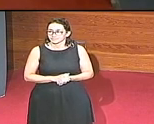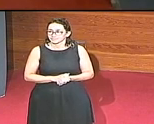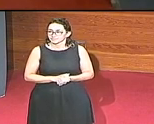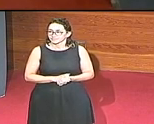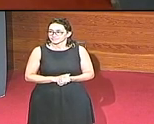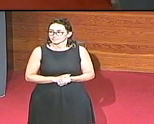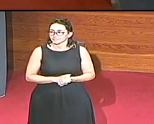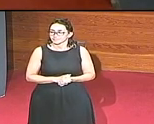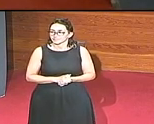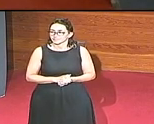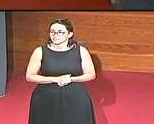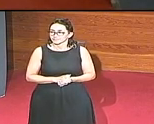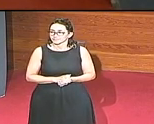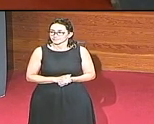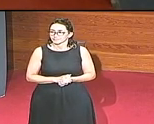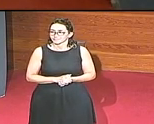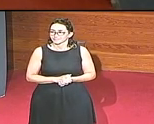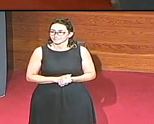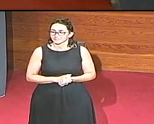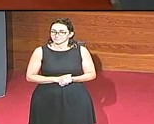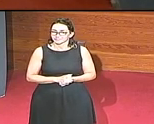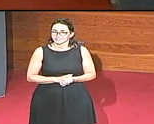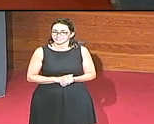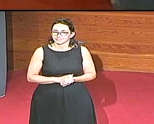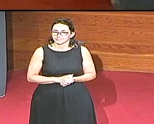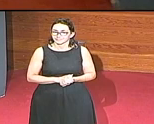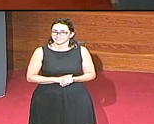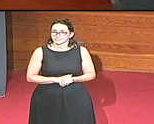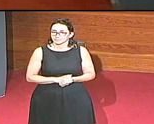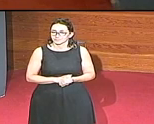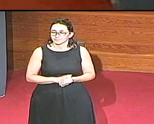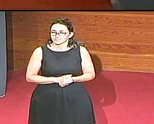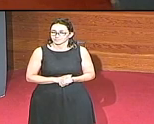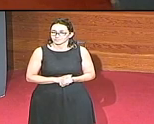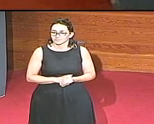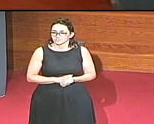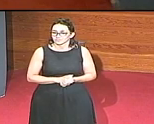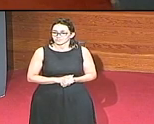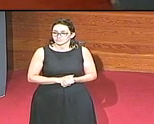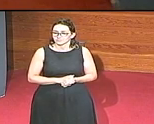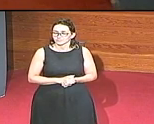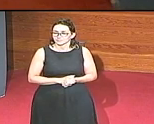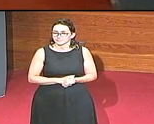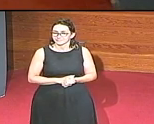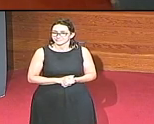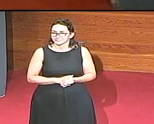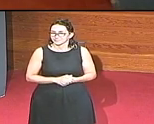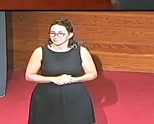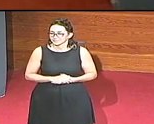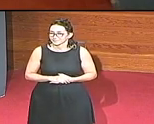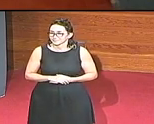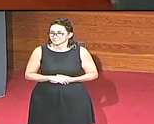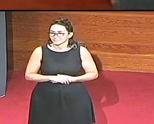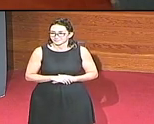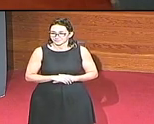no la que nunca se terminen los mundiales ido el glorioso la aventura del siglo verás que en proyecto a las casitas de hojalata